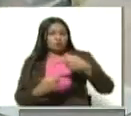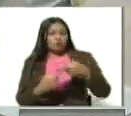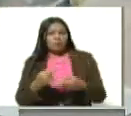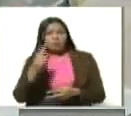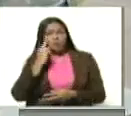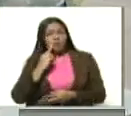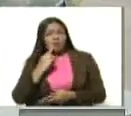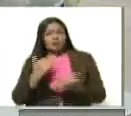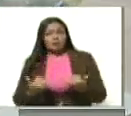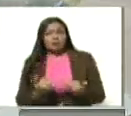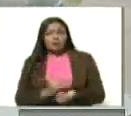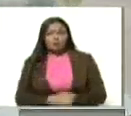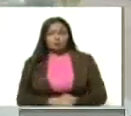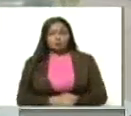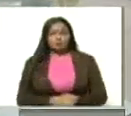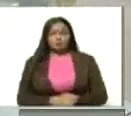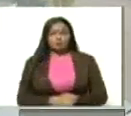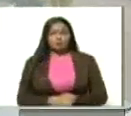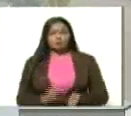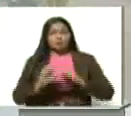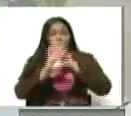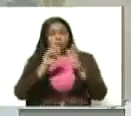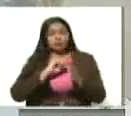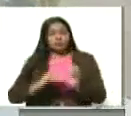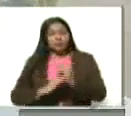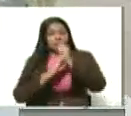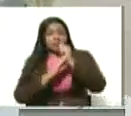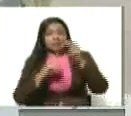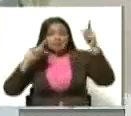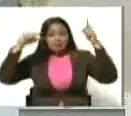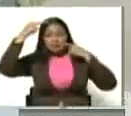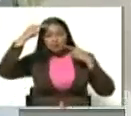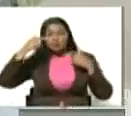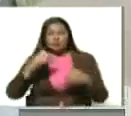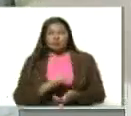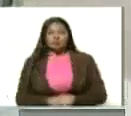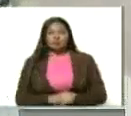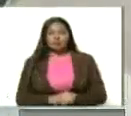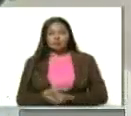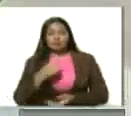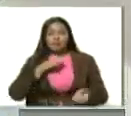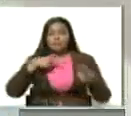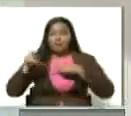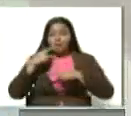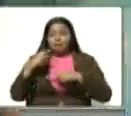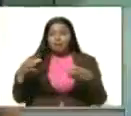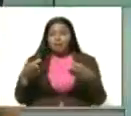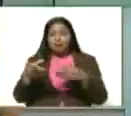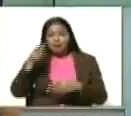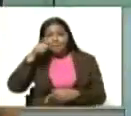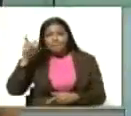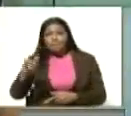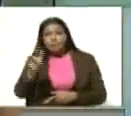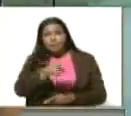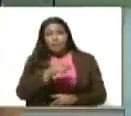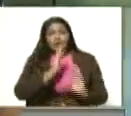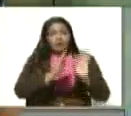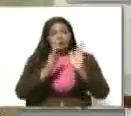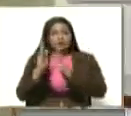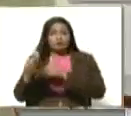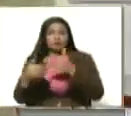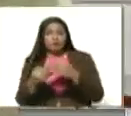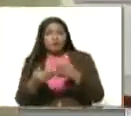Y por supuesto, desde nuestro comandante Hugo Rafael Chávez Fría, cuando manda al pueblo, cuando nos orienta a la organización, a